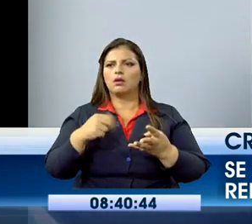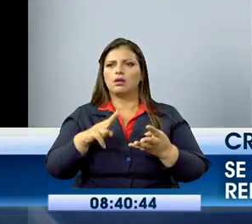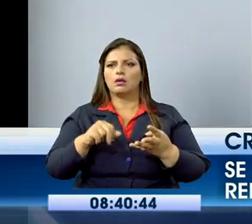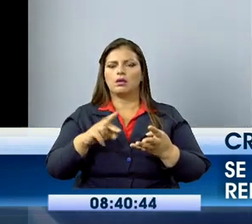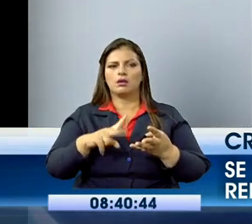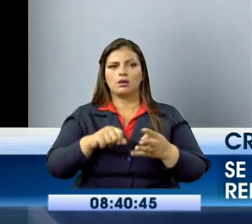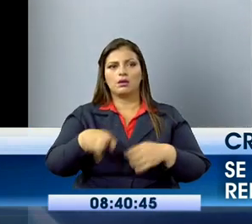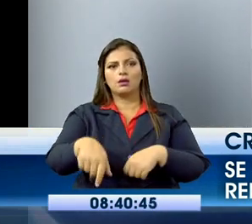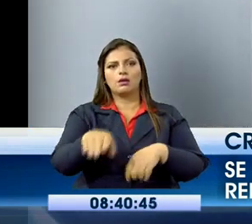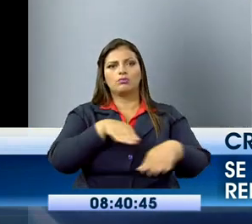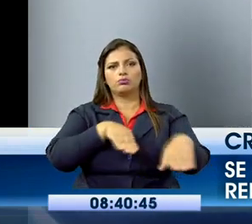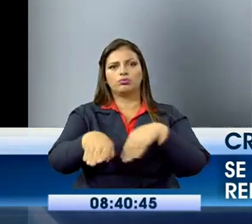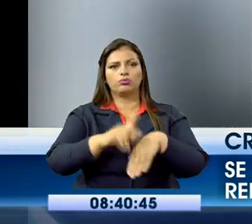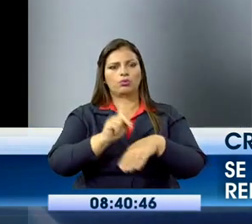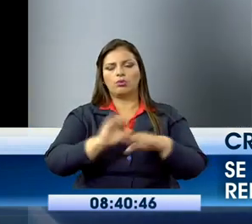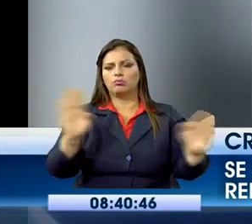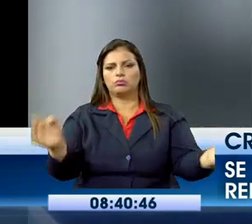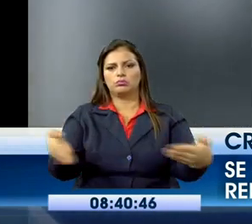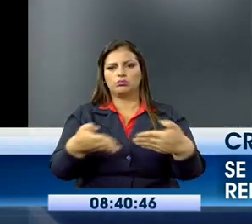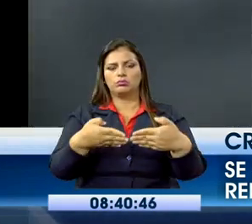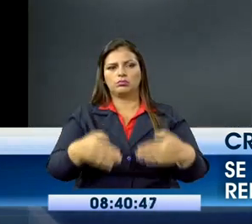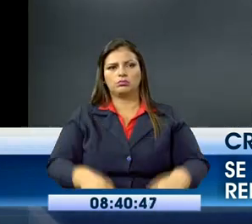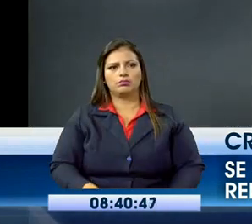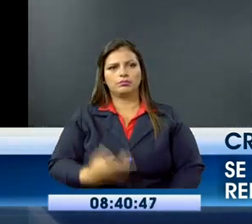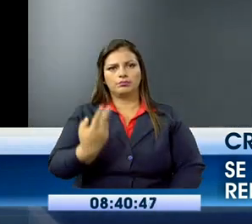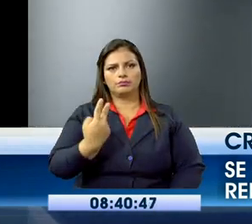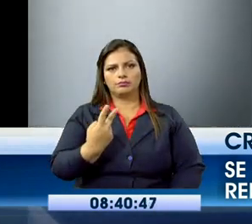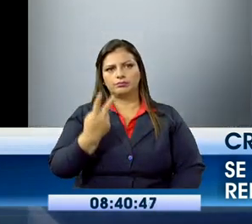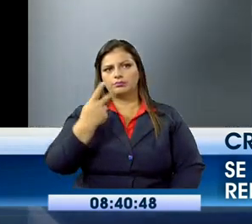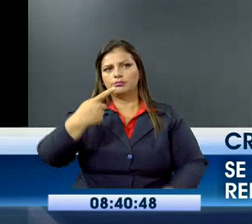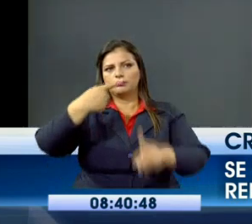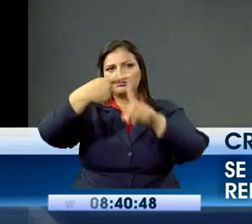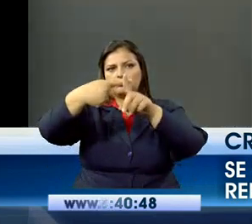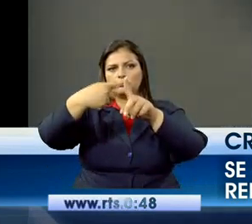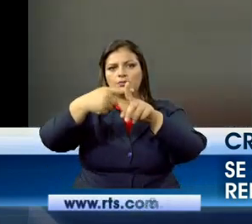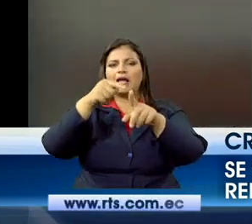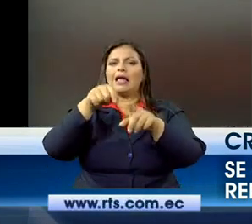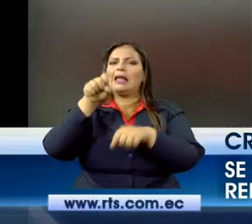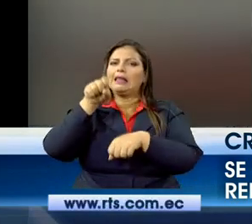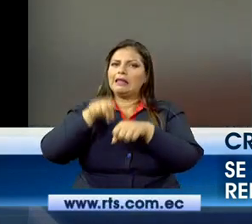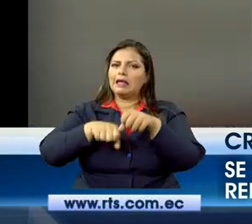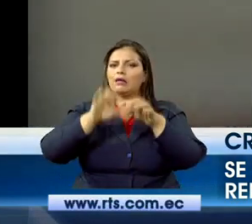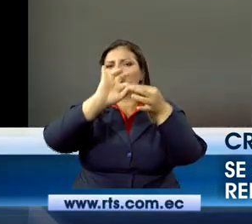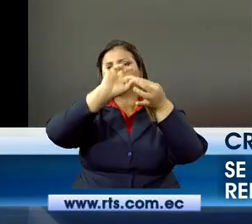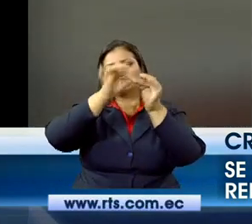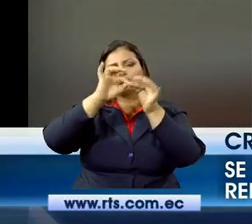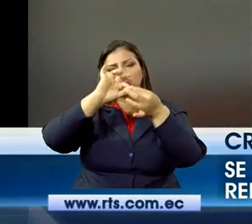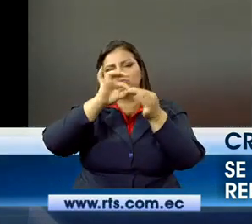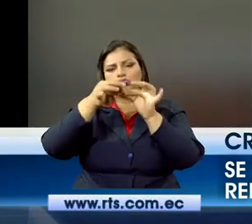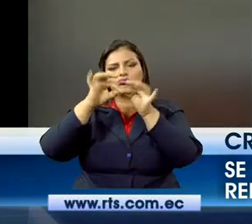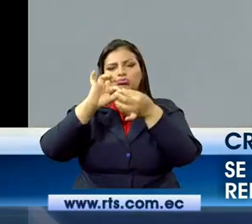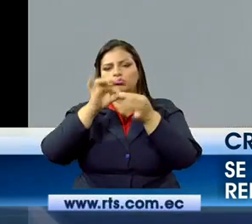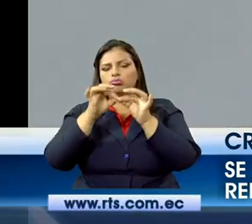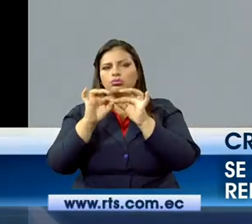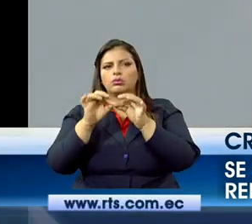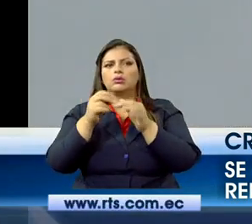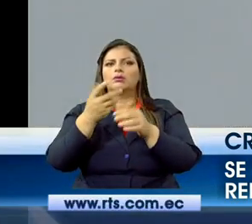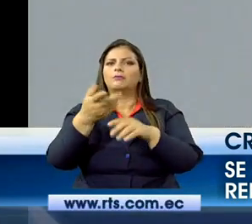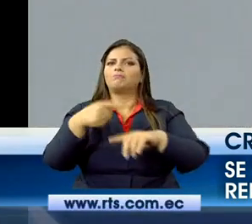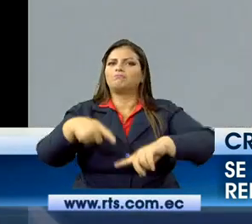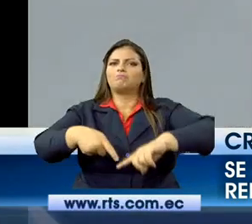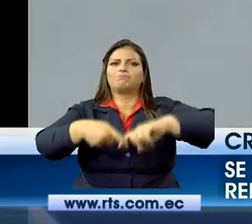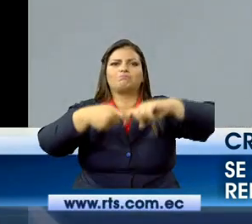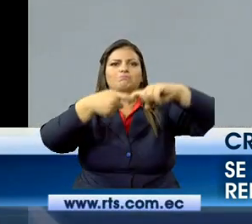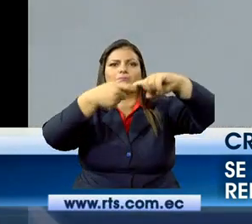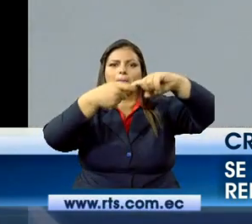cruces responde a un trabajo de reparación de las imágenes. Los videos fueron los más reproducidos durante este fin de semana en redes sociales,